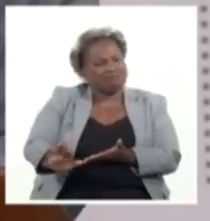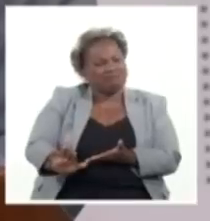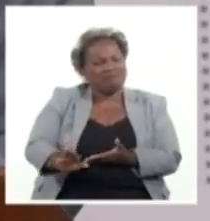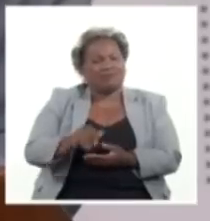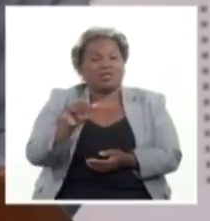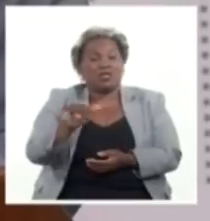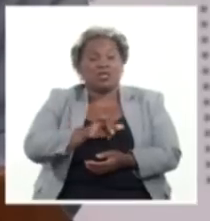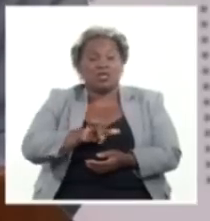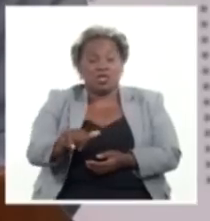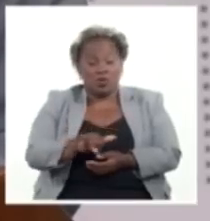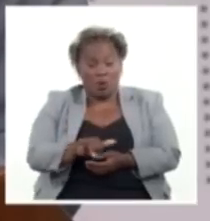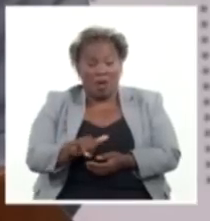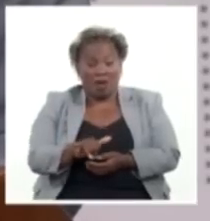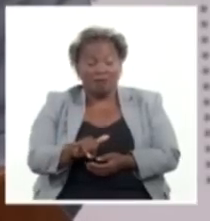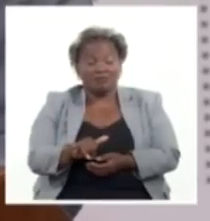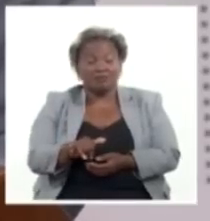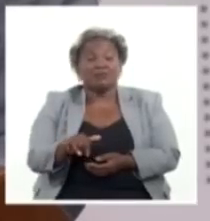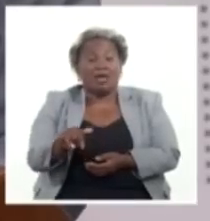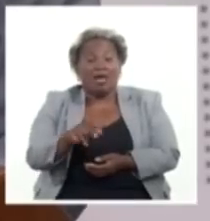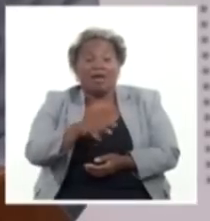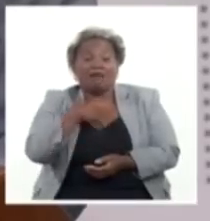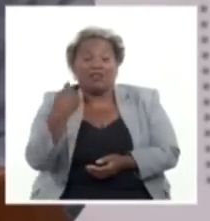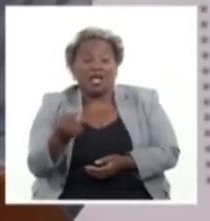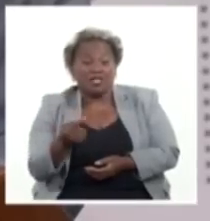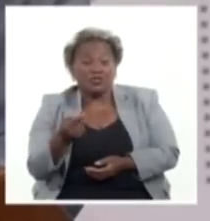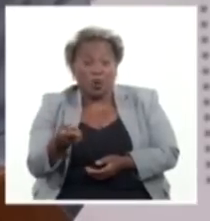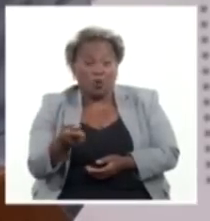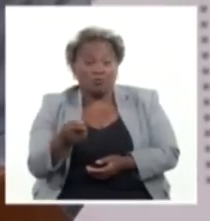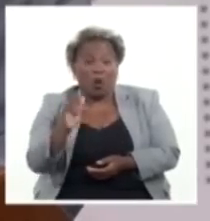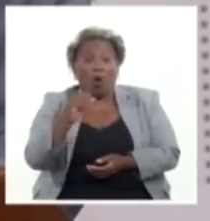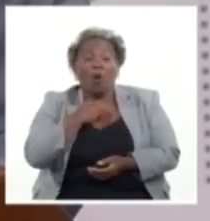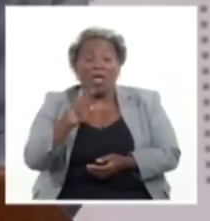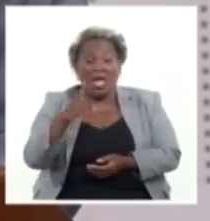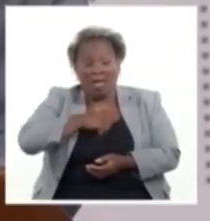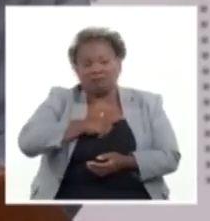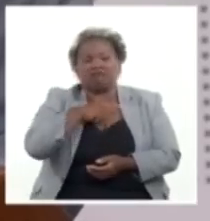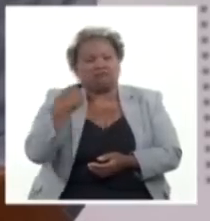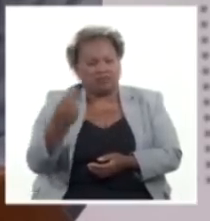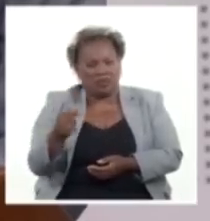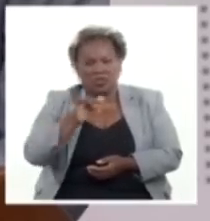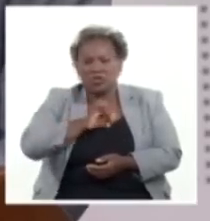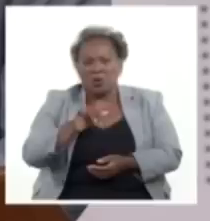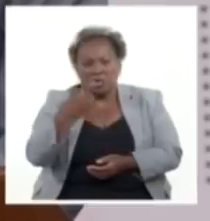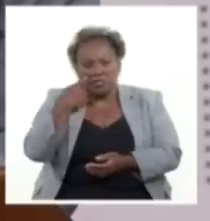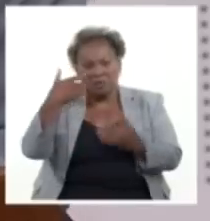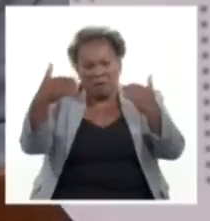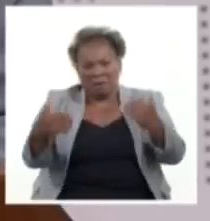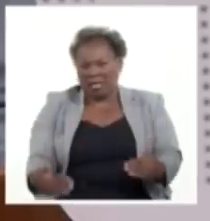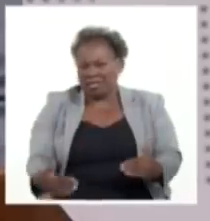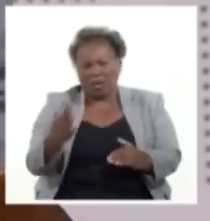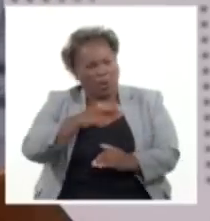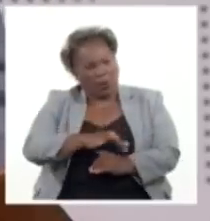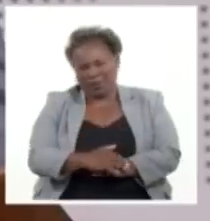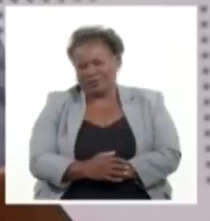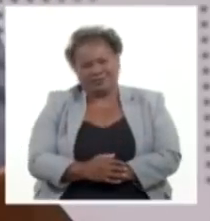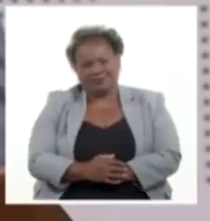un duro golpe a la OEA y su dirigencia institucional actual, cuyo desprestigio no tiene